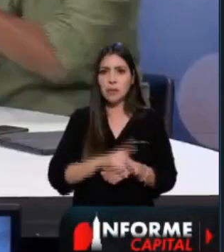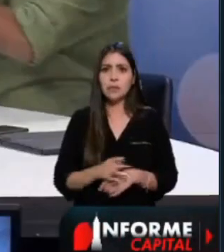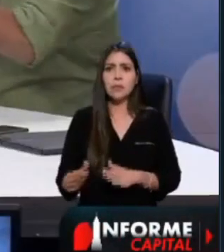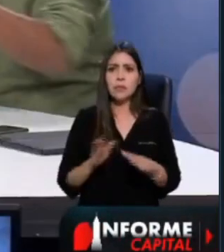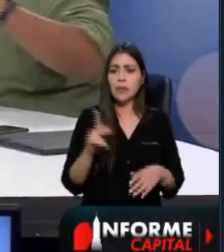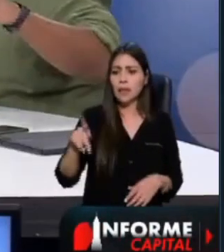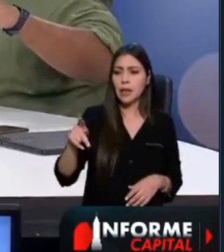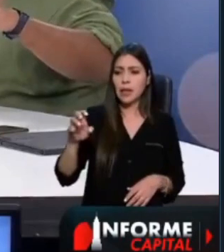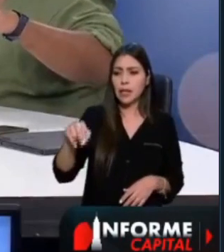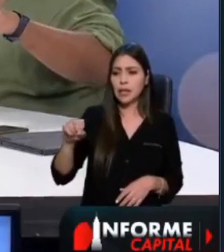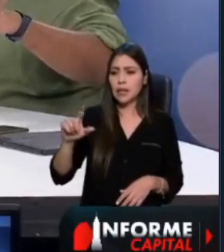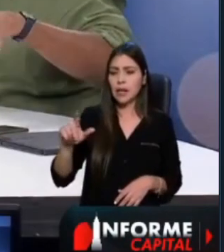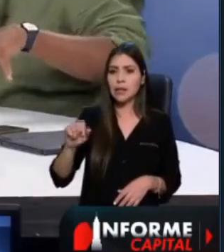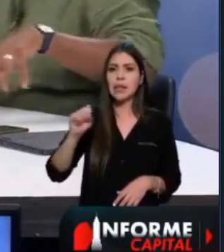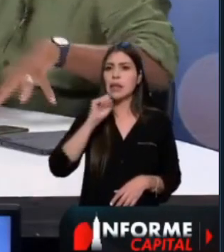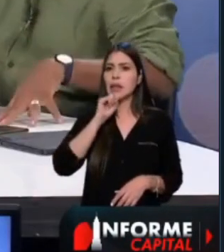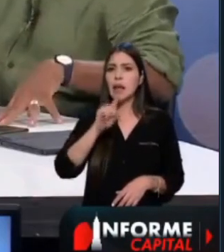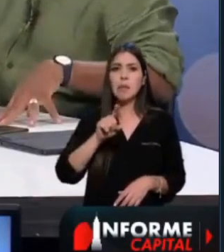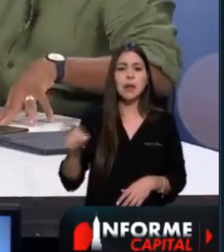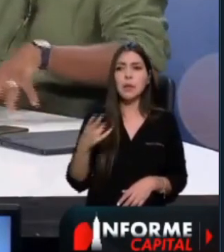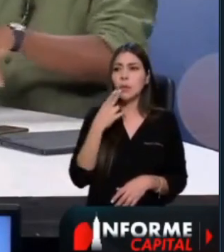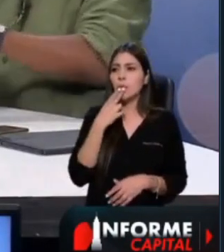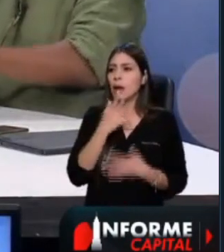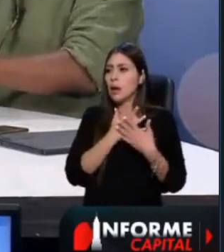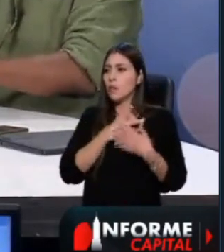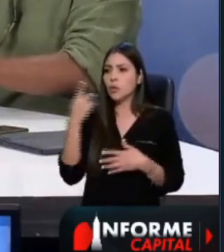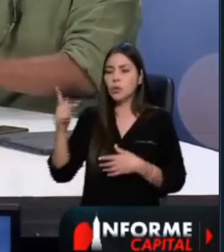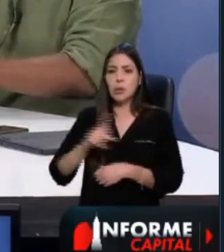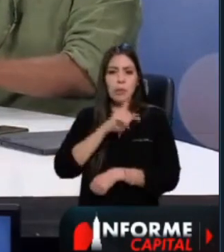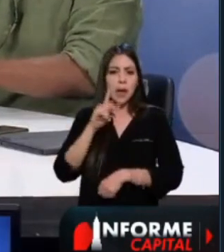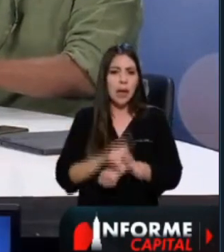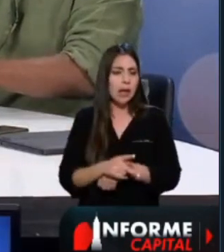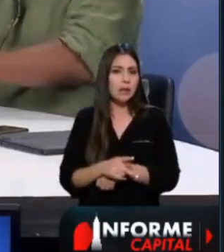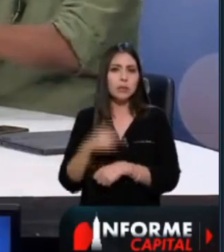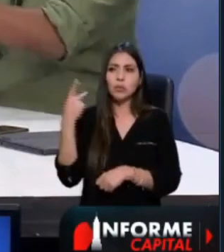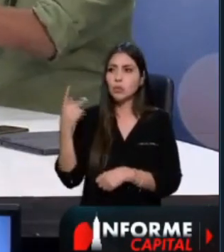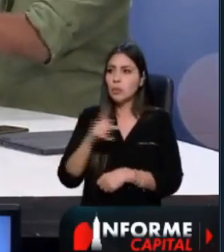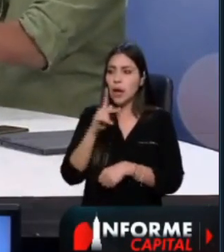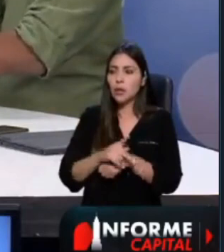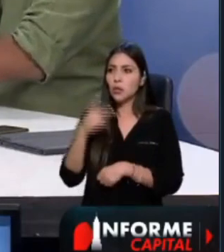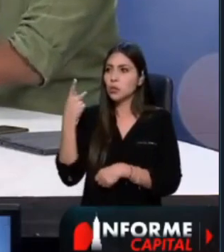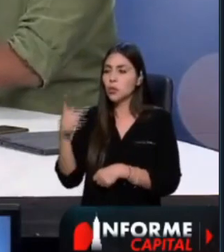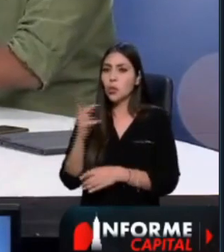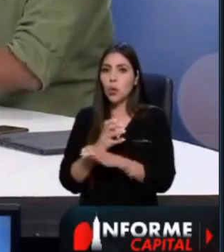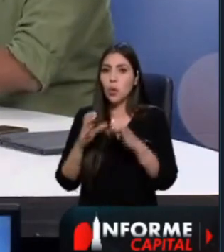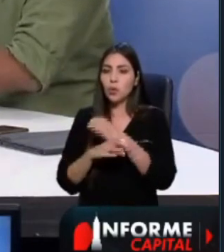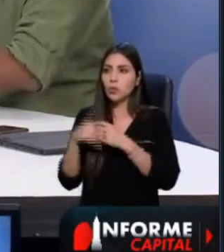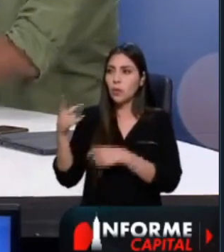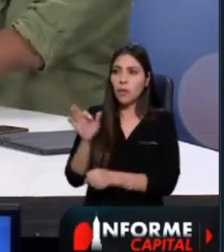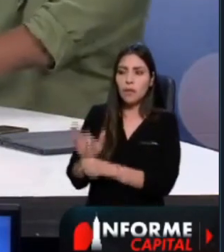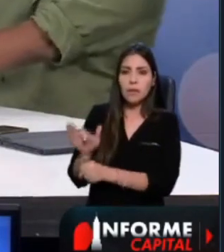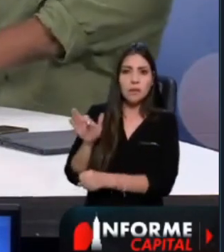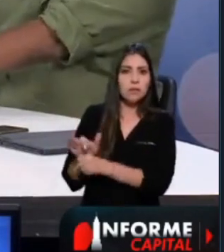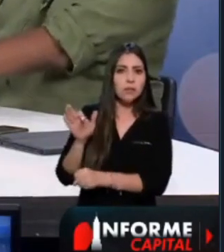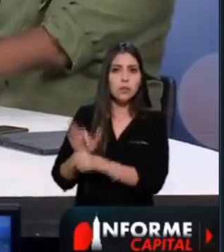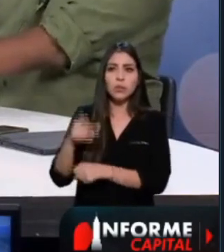de México, ellos son profundamente nacionalistas. Aman a su patria, defienden los intereses de su patria, defienden a sus